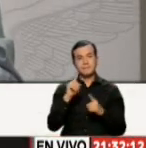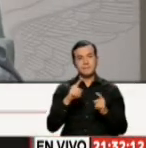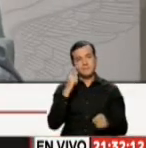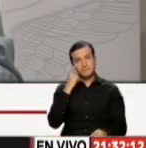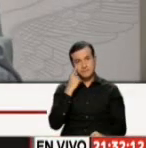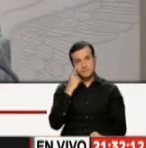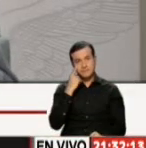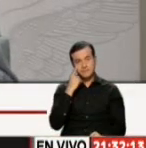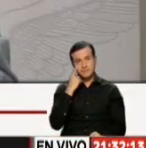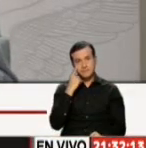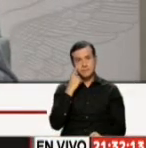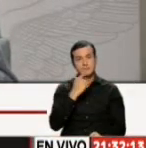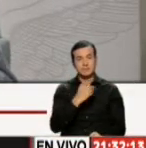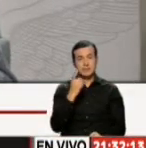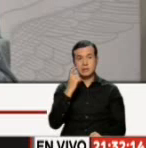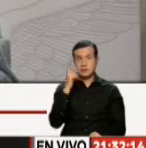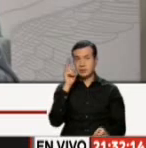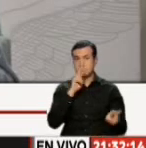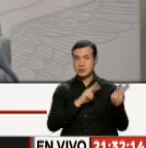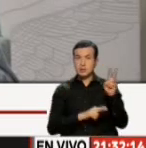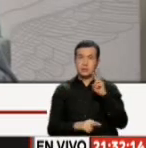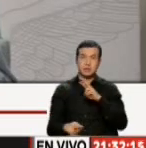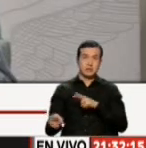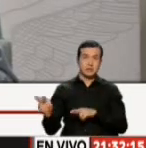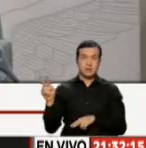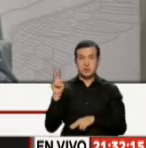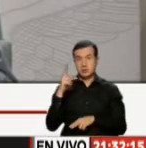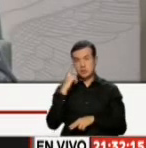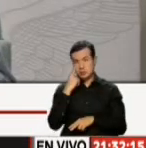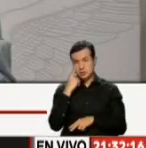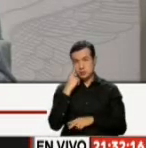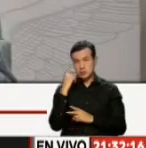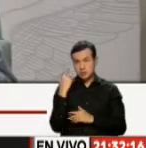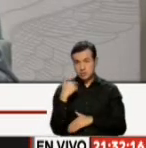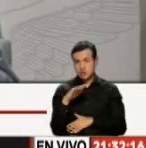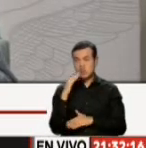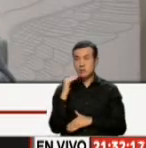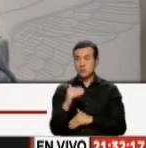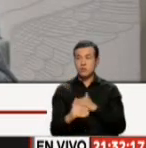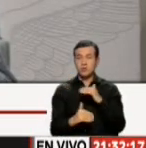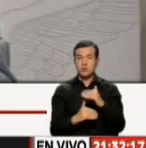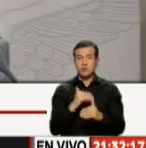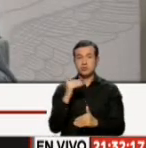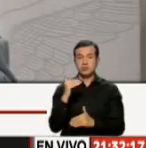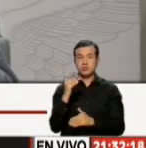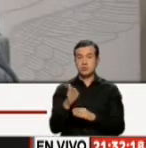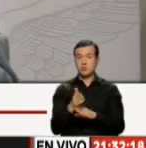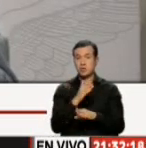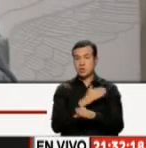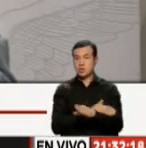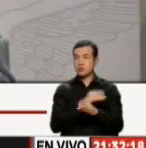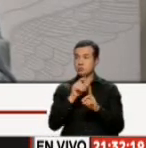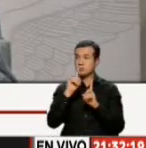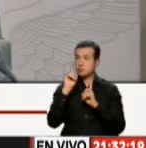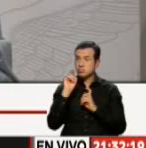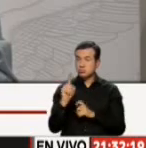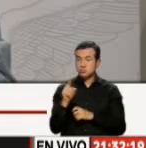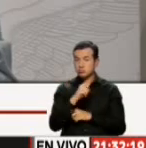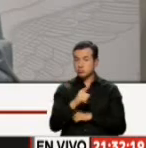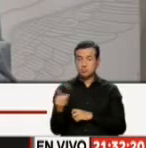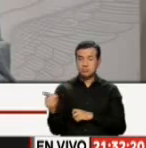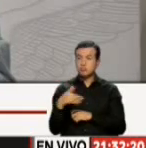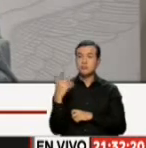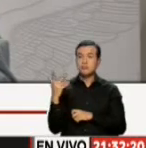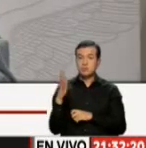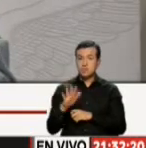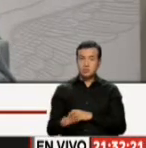Aparentemente, y eso es algo que tendré que verificar, pero cuando se hizo el proceso de consulta previa, esto no se hizo